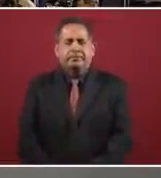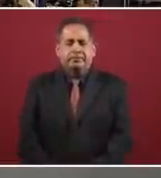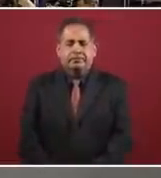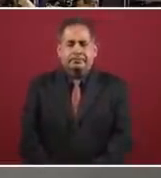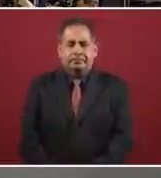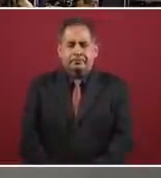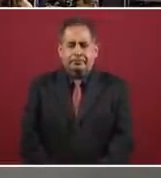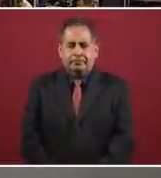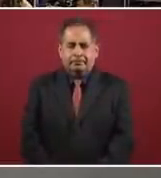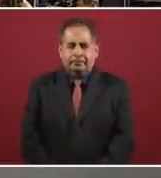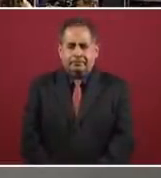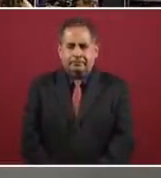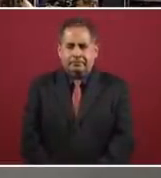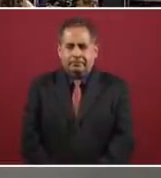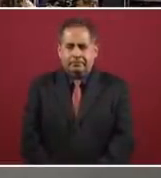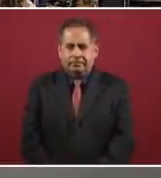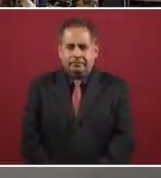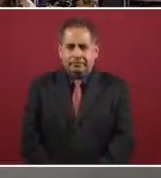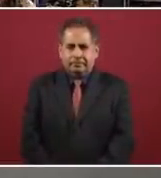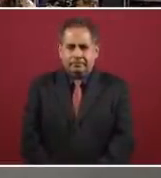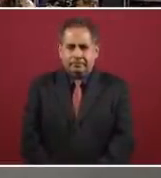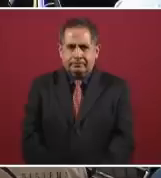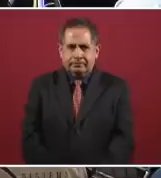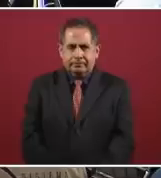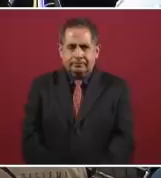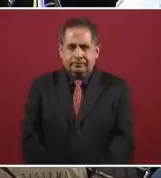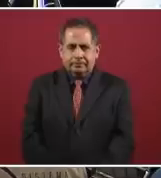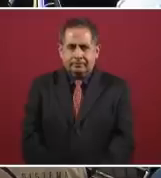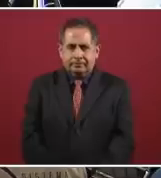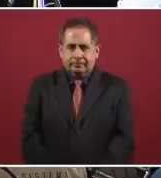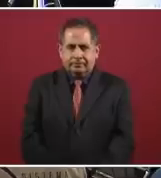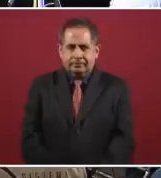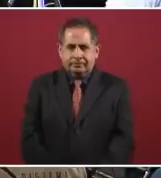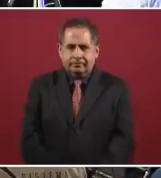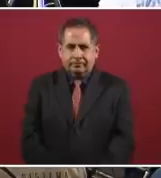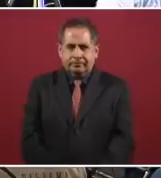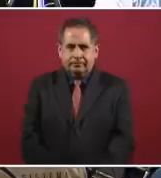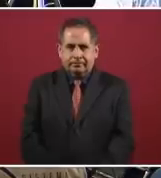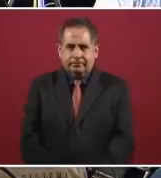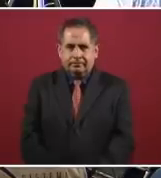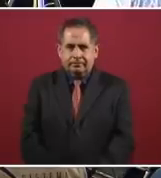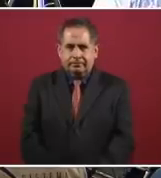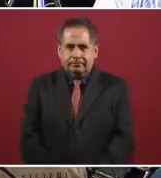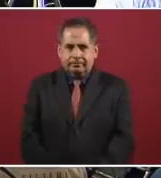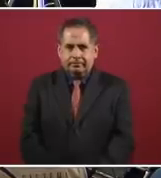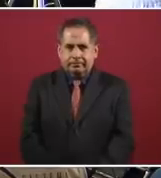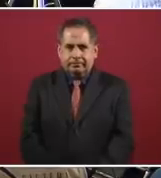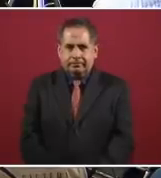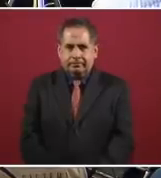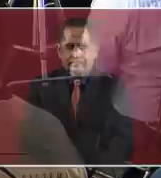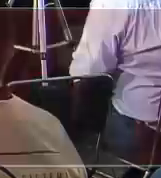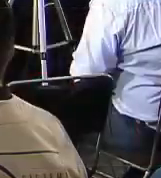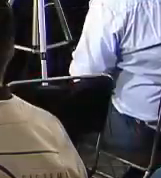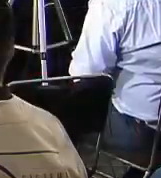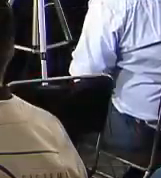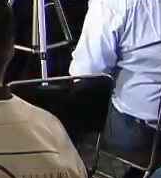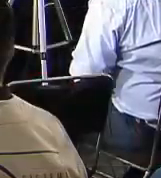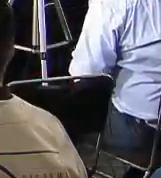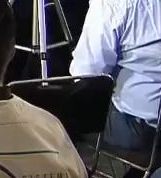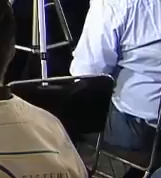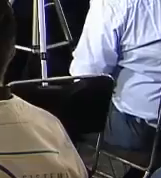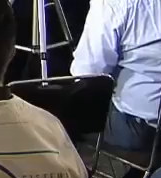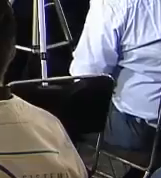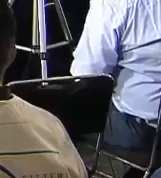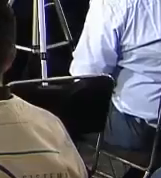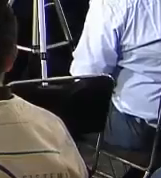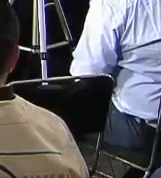Carlos, también es lo mismo. Es poco lo que es poco lo que podemos agregar